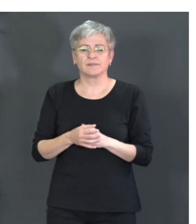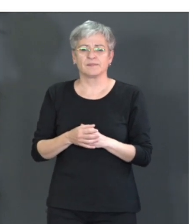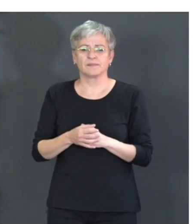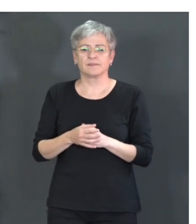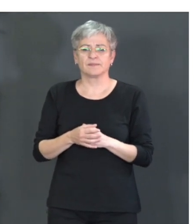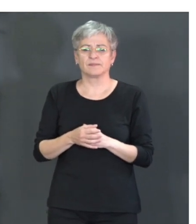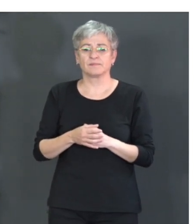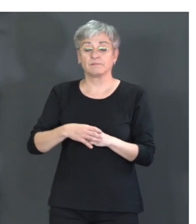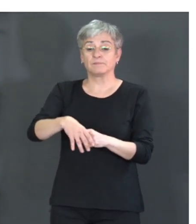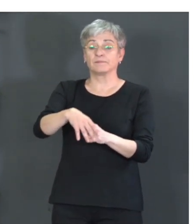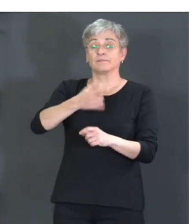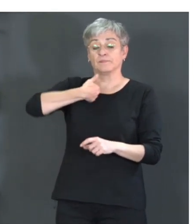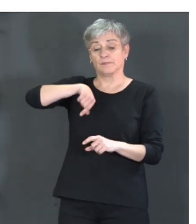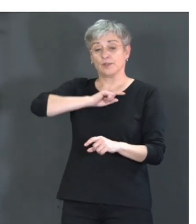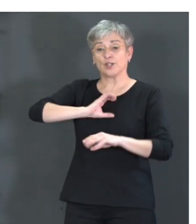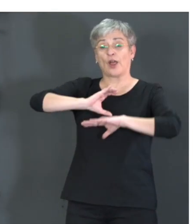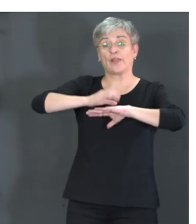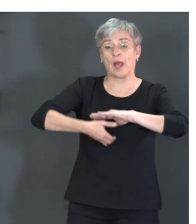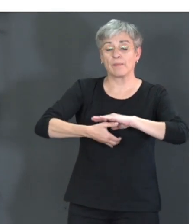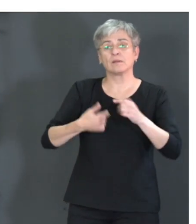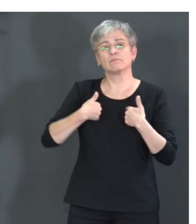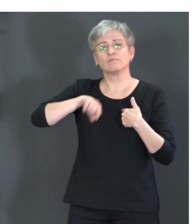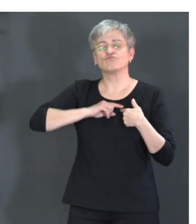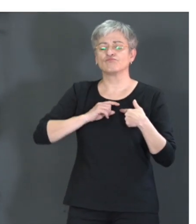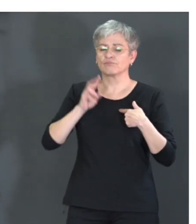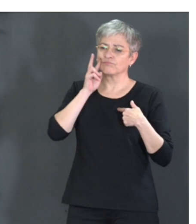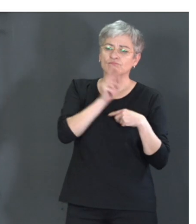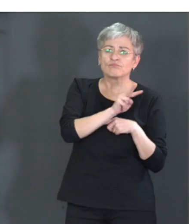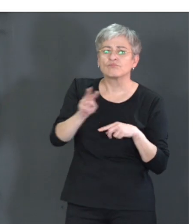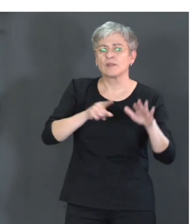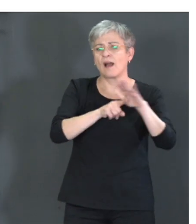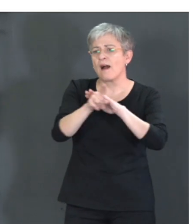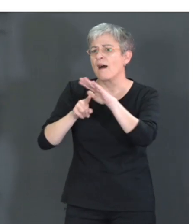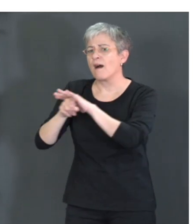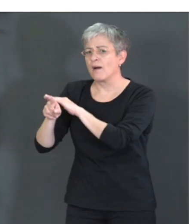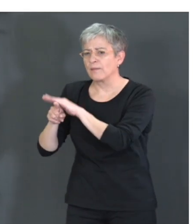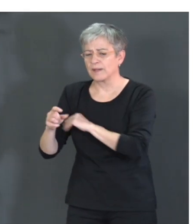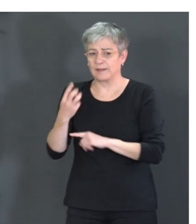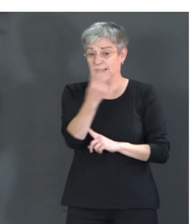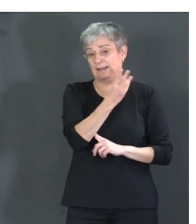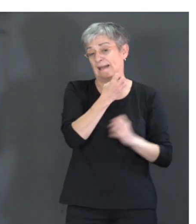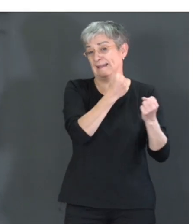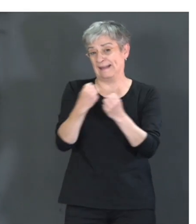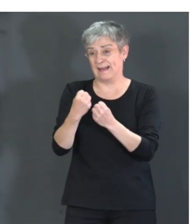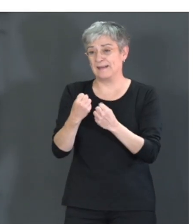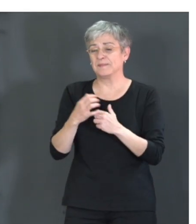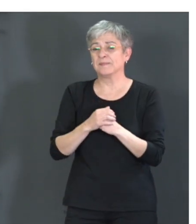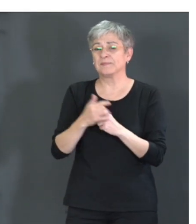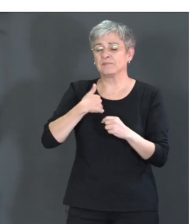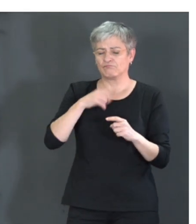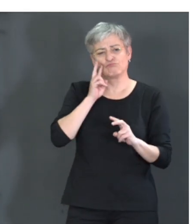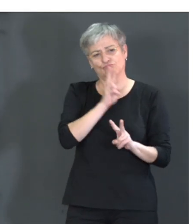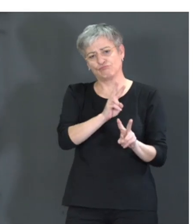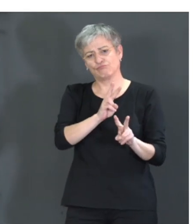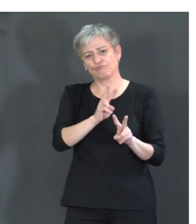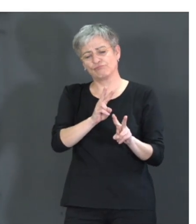Bueno, en el CEAPAT vamos siguiendo los avances, los proyectos que realizáis, las tres entidades, y